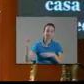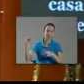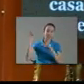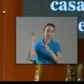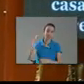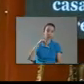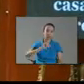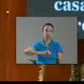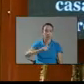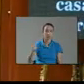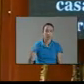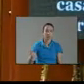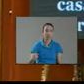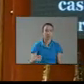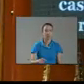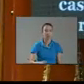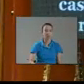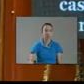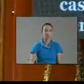Churrasco, aleluya.